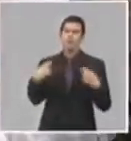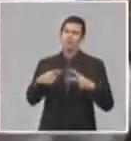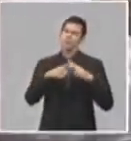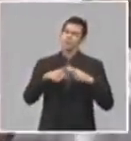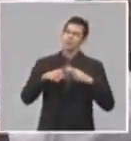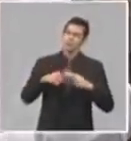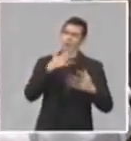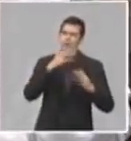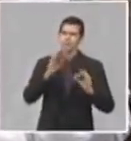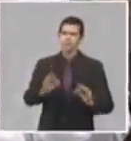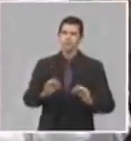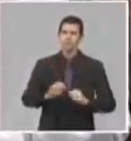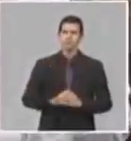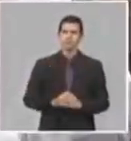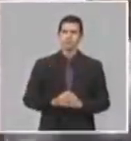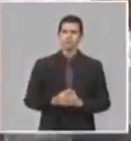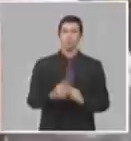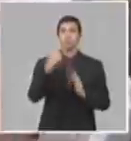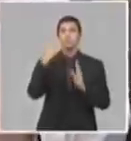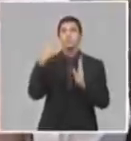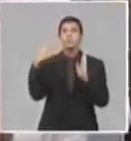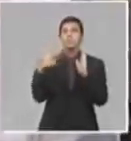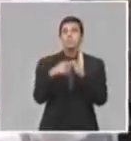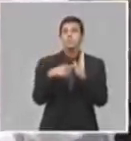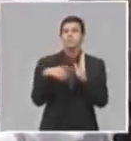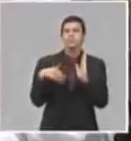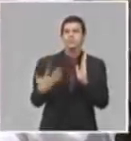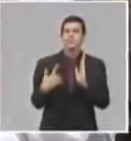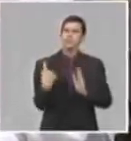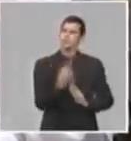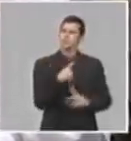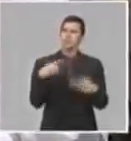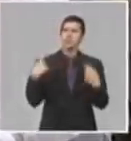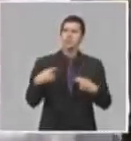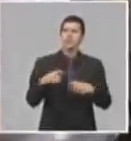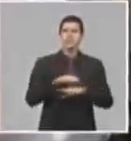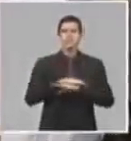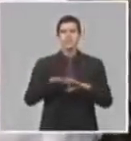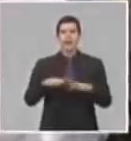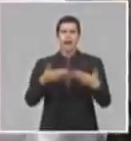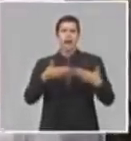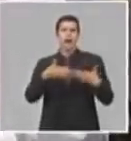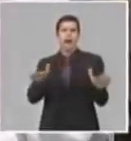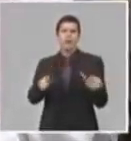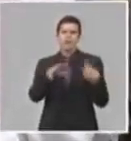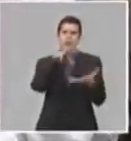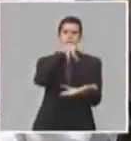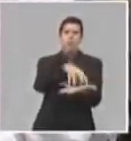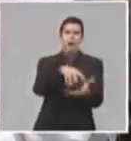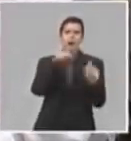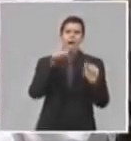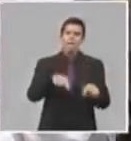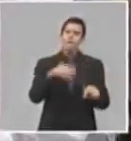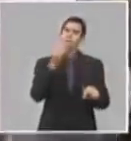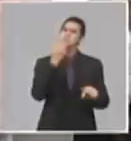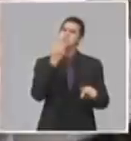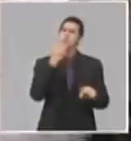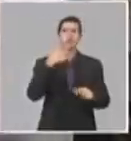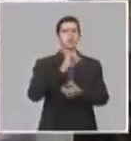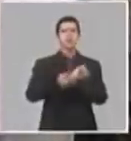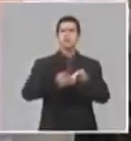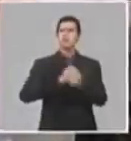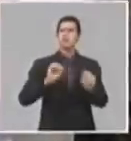mercado mayorista, lo iremos empezando, después lo iremos ampliando determinados productos, pero por ahí tenemos que iniciar y